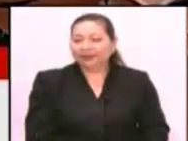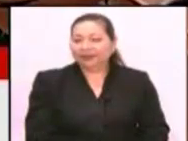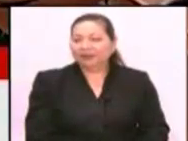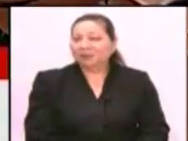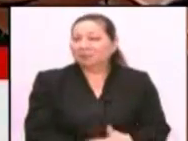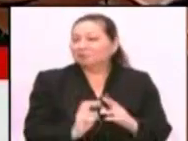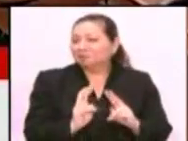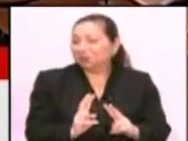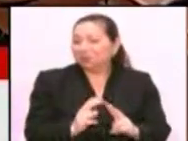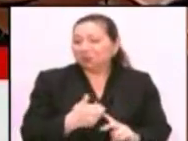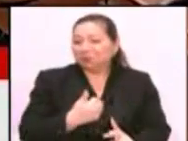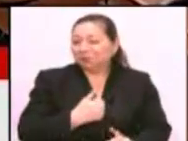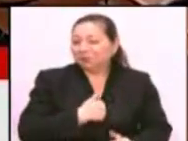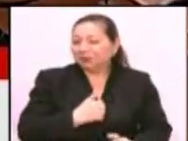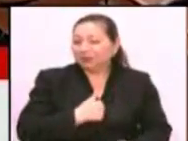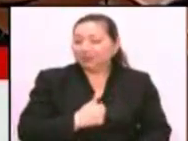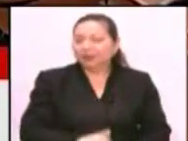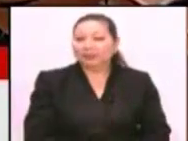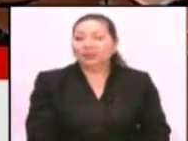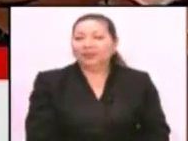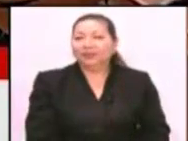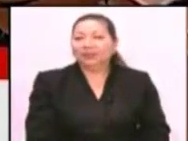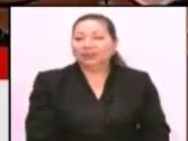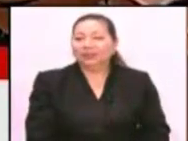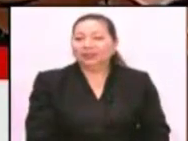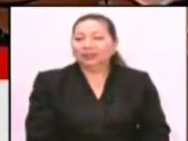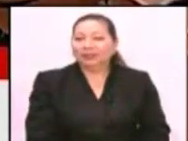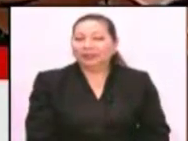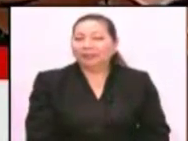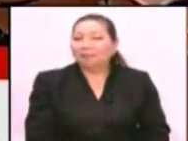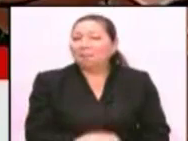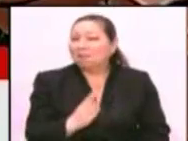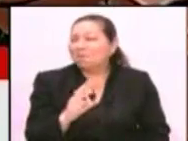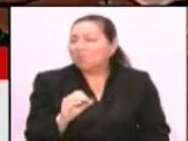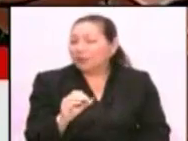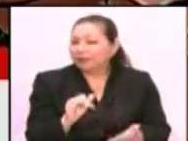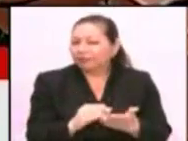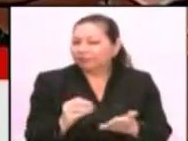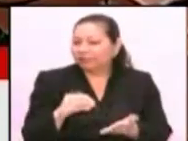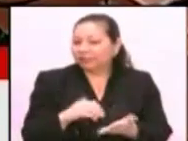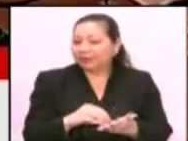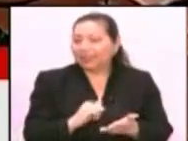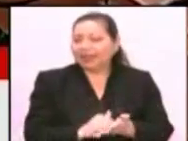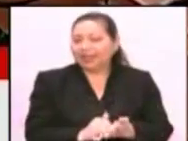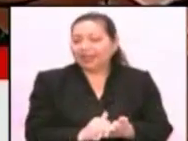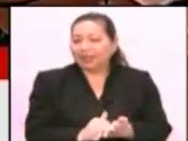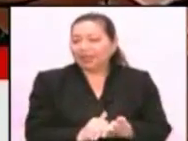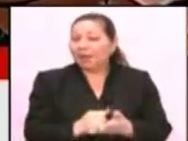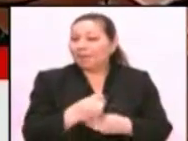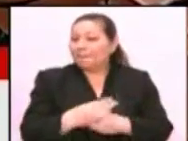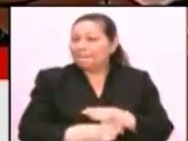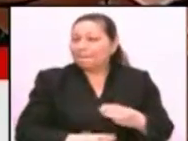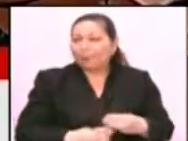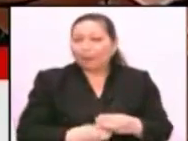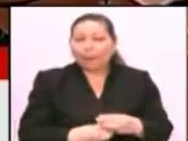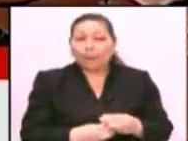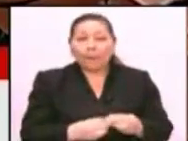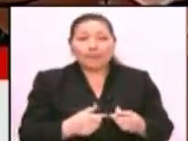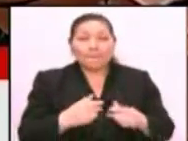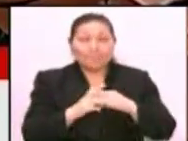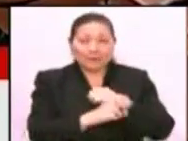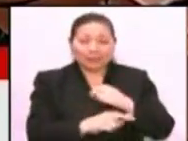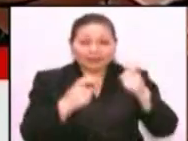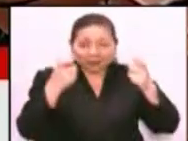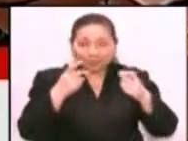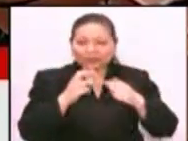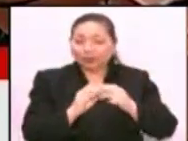Lo pueden ver con el mismo esquema, ¿sí? Este es el caso del primer bono de impacto que se implementó en el mundo. Este es en el Reino Unido y